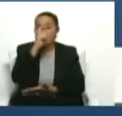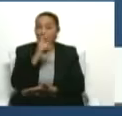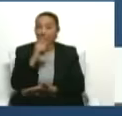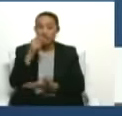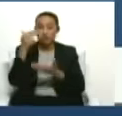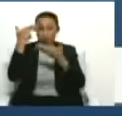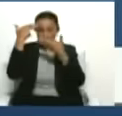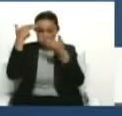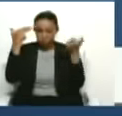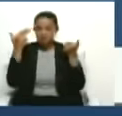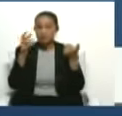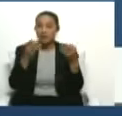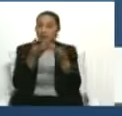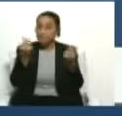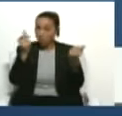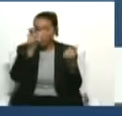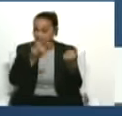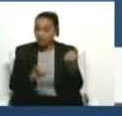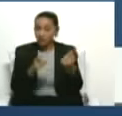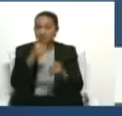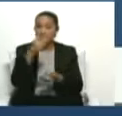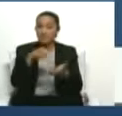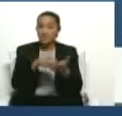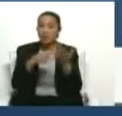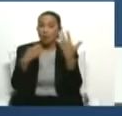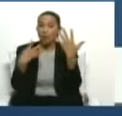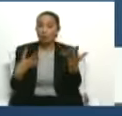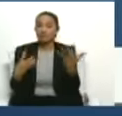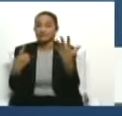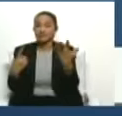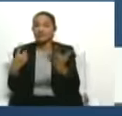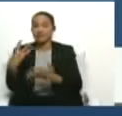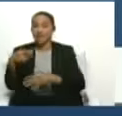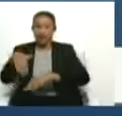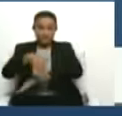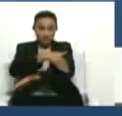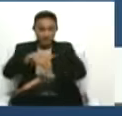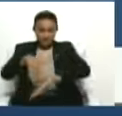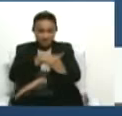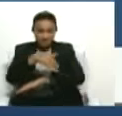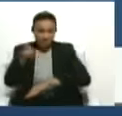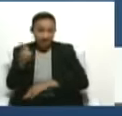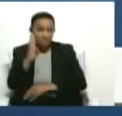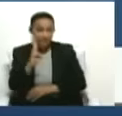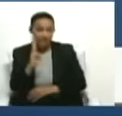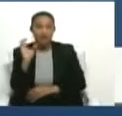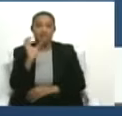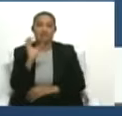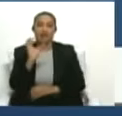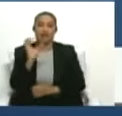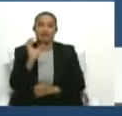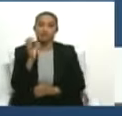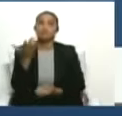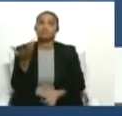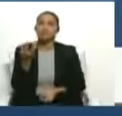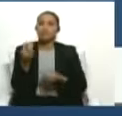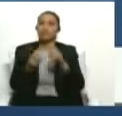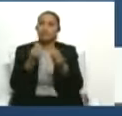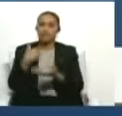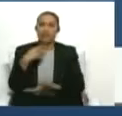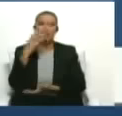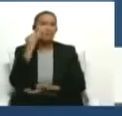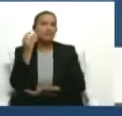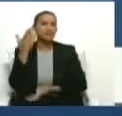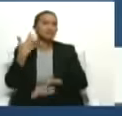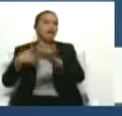en 1973 en la avenida Baral, acá en Caracas. Tenemos experiencia de cómo en la Cuarta